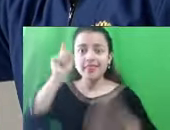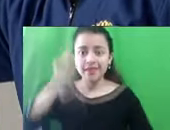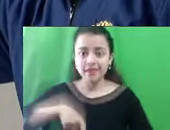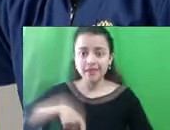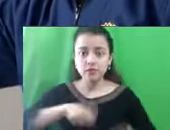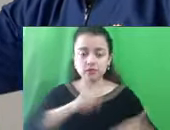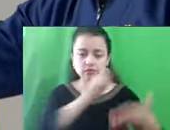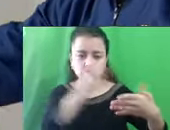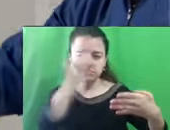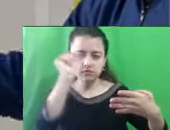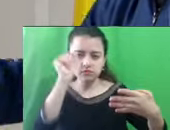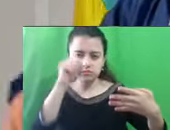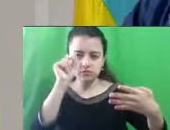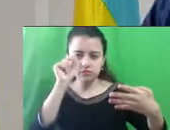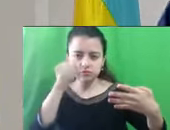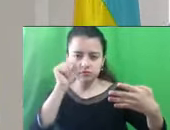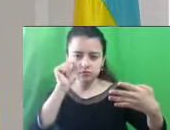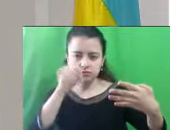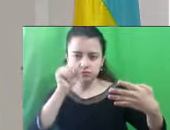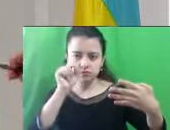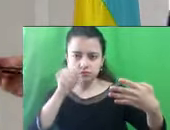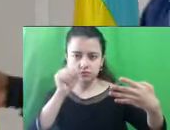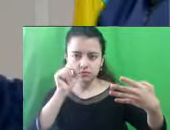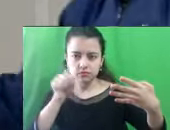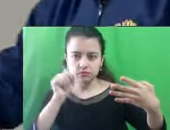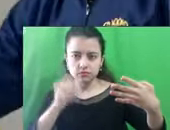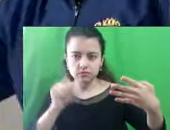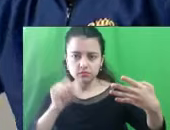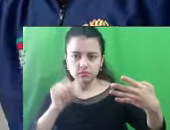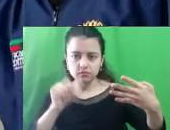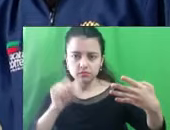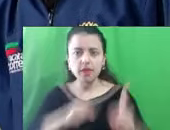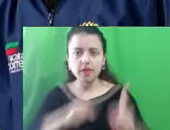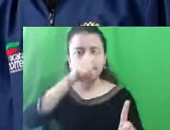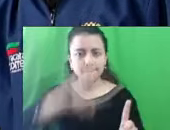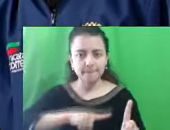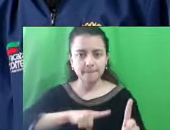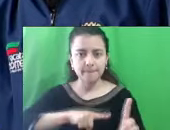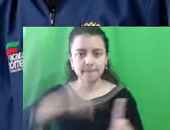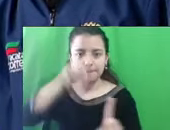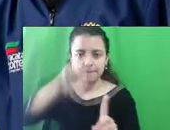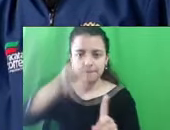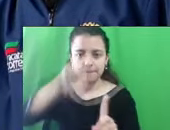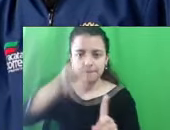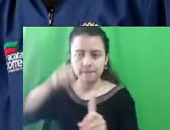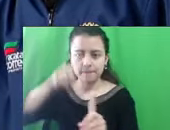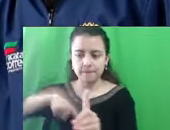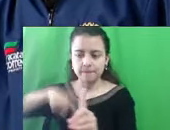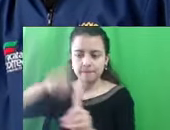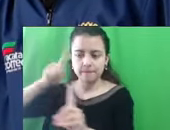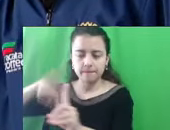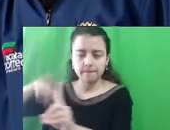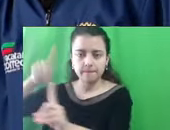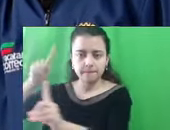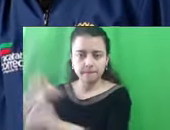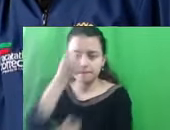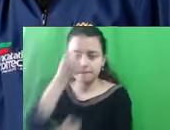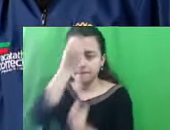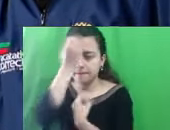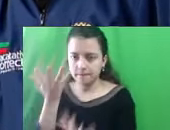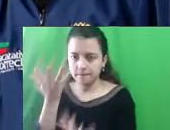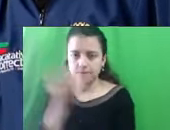se realizaron las actividades pertinentes mensualmente, contando pues con la participación de todos los funcionarios y de los directivos de la empresa.